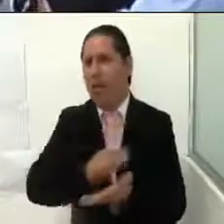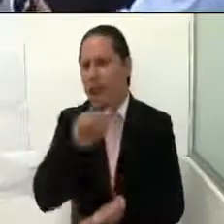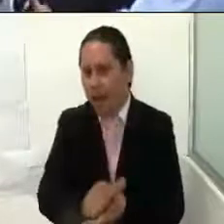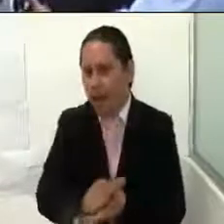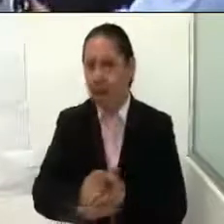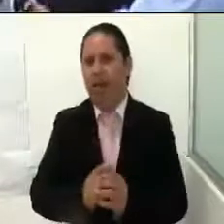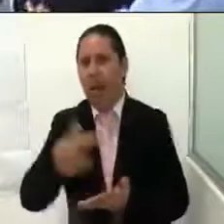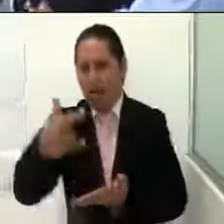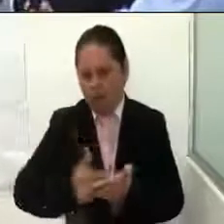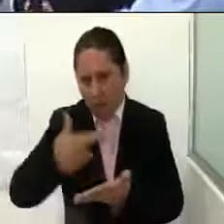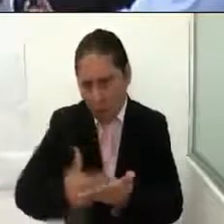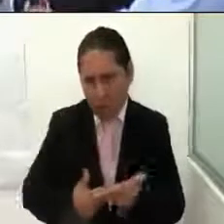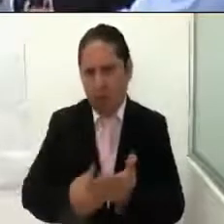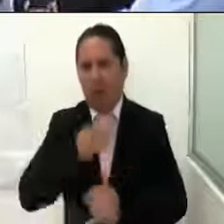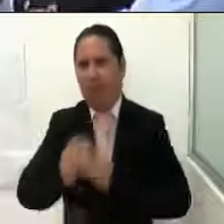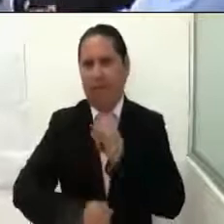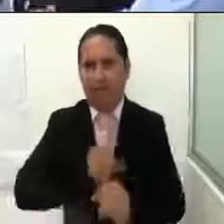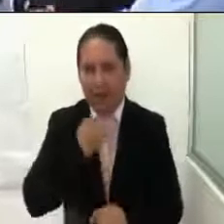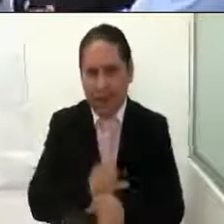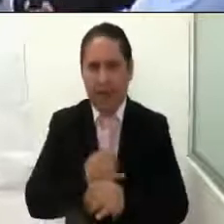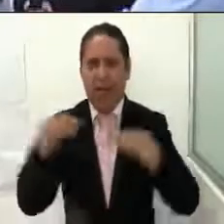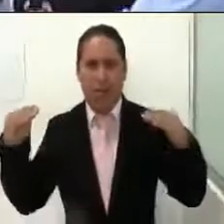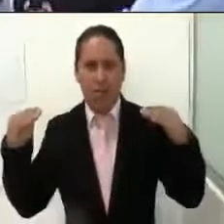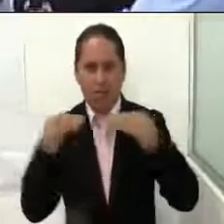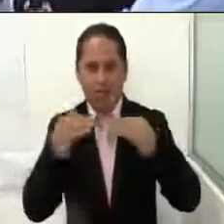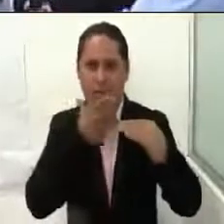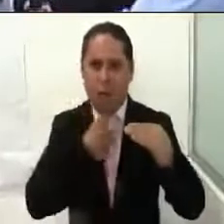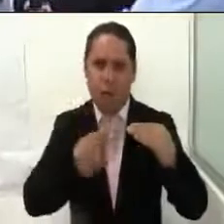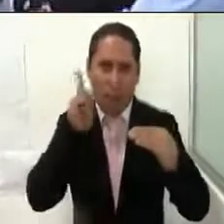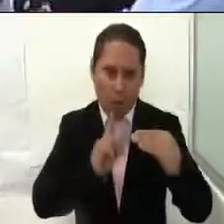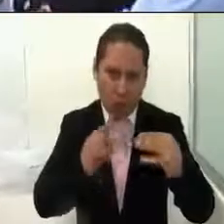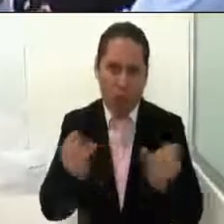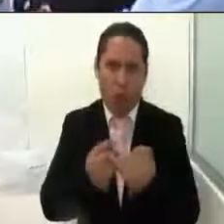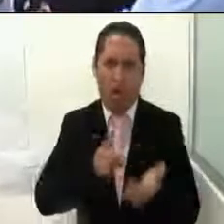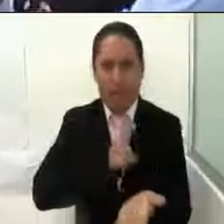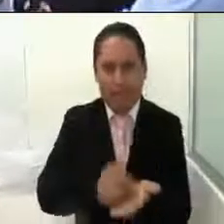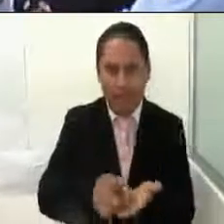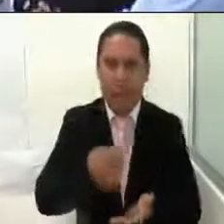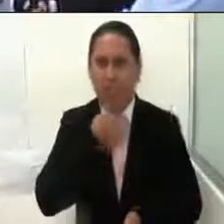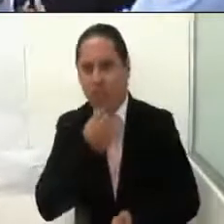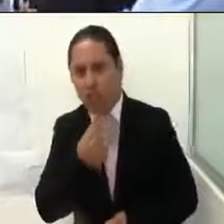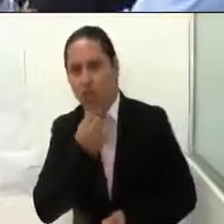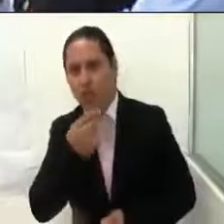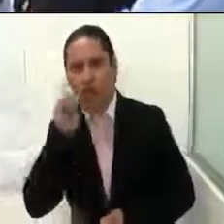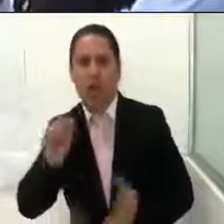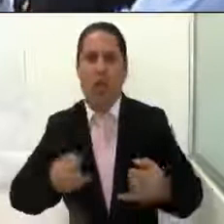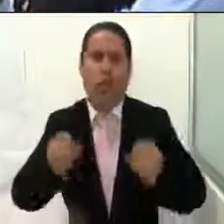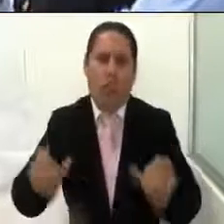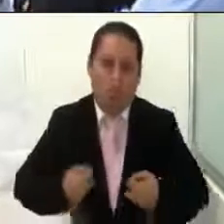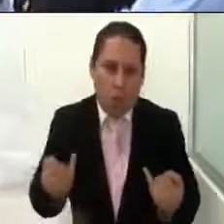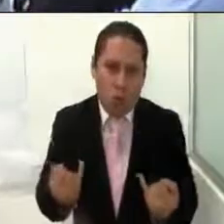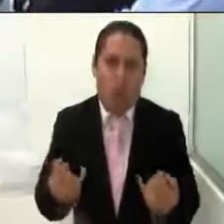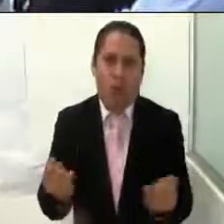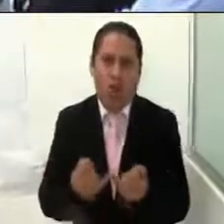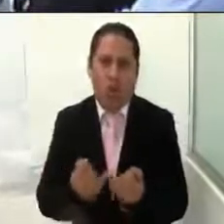internacionales vigentes en materia de igualdad de género derechos de niñas niños y adolescentes en los que el